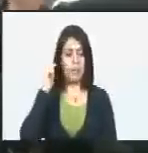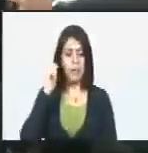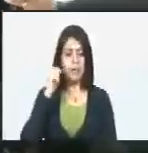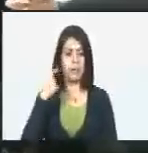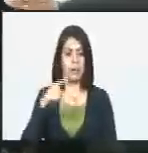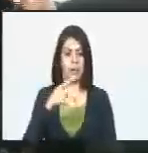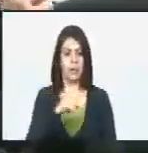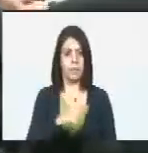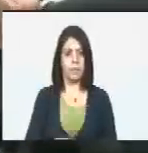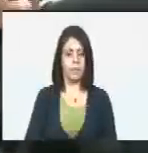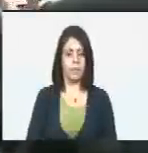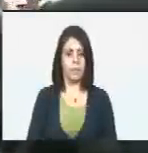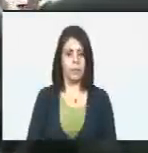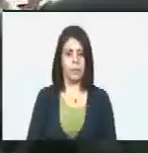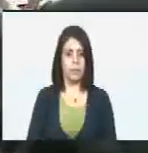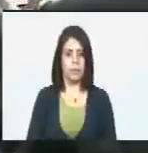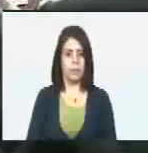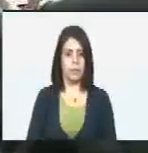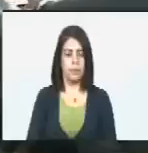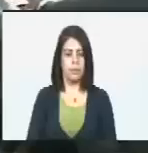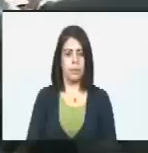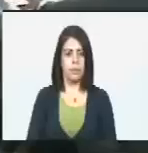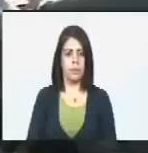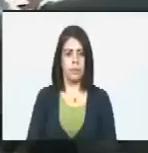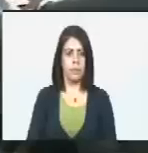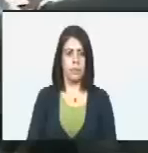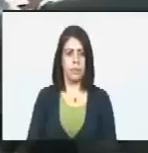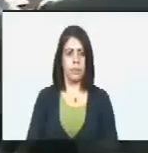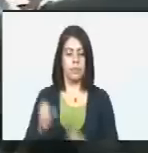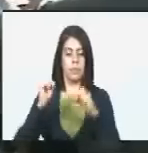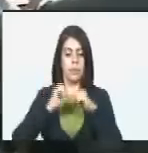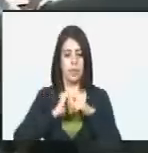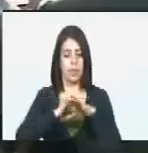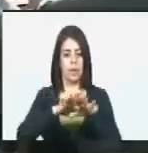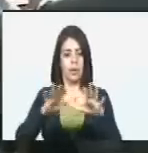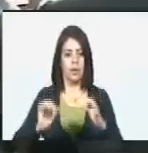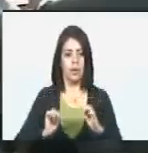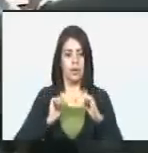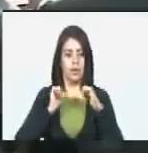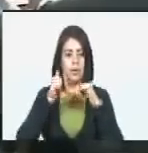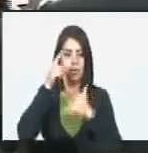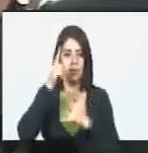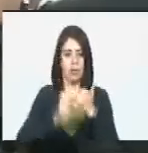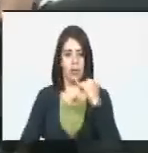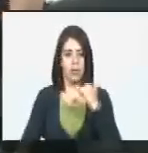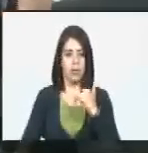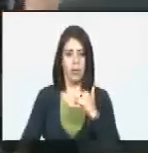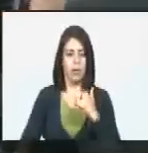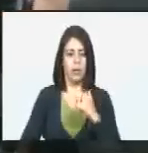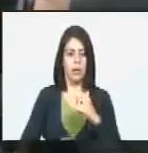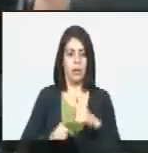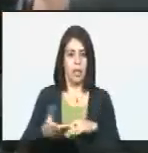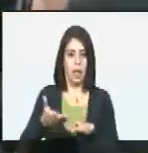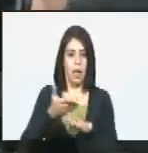haya transitado o haya emprendido ese último viaje sin retorno,